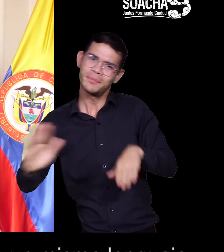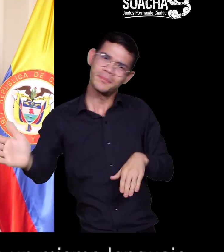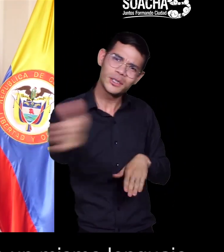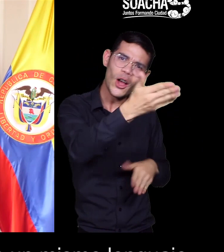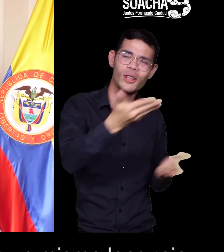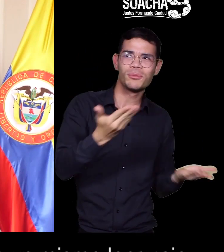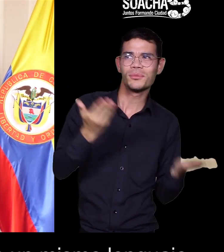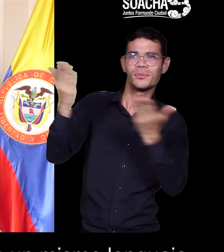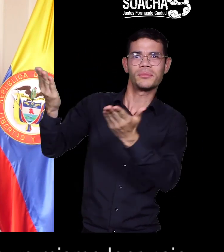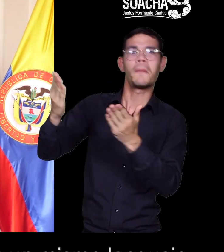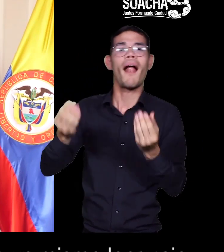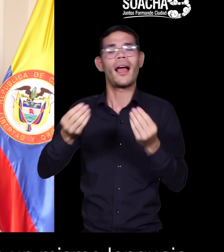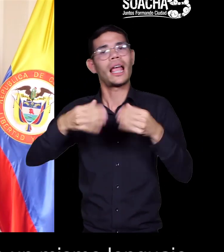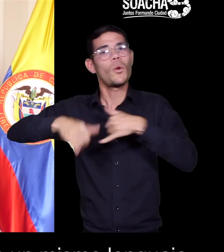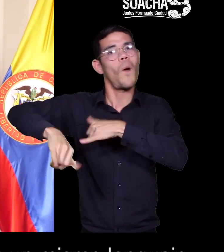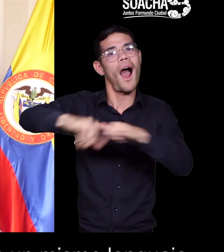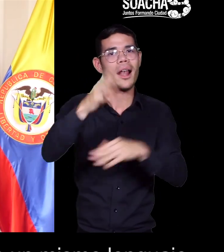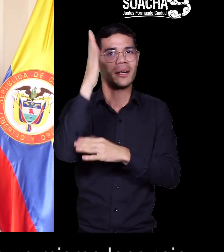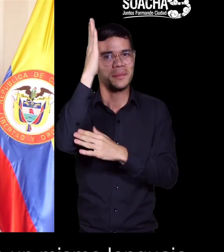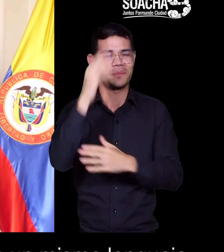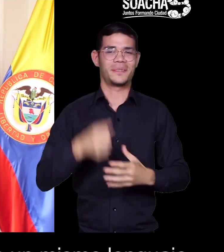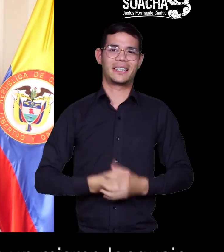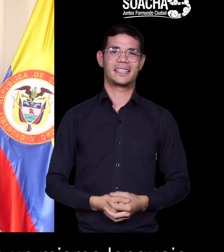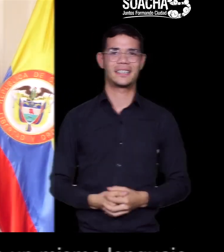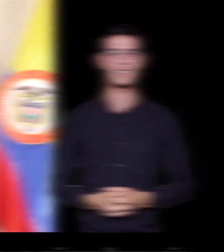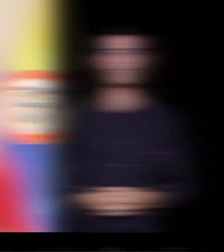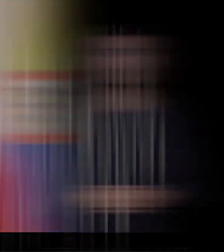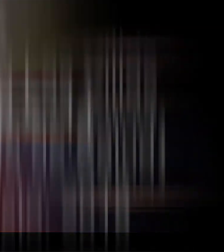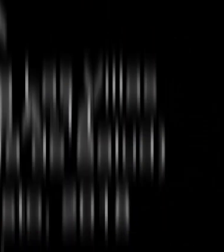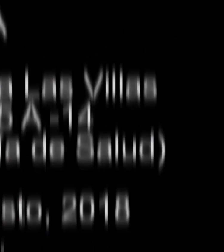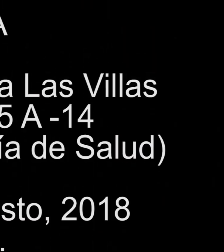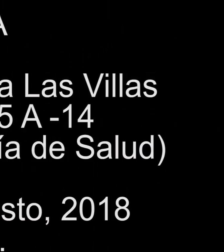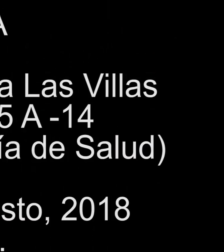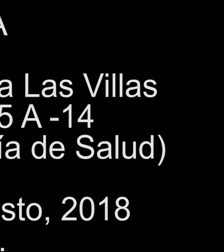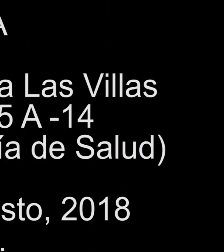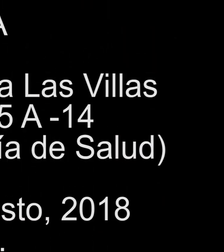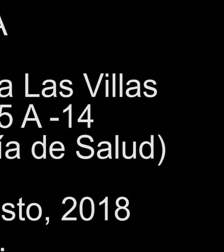invitamos para que hablemos un mismo lenguaje